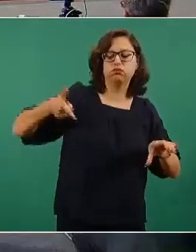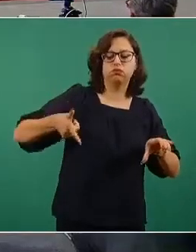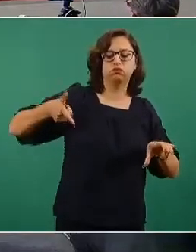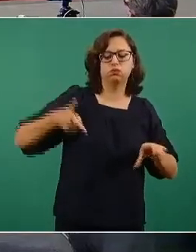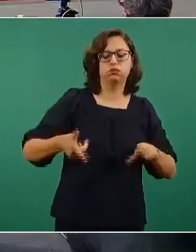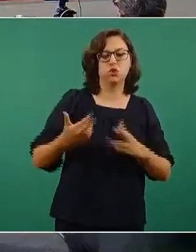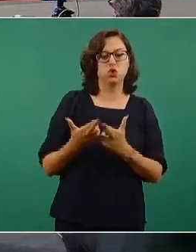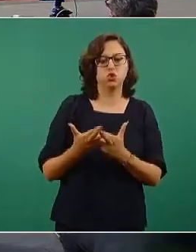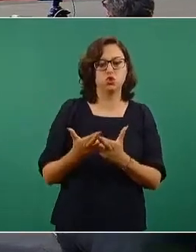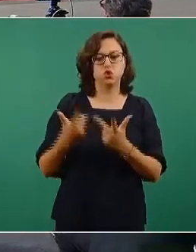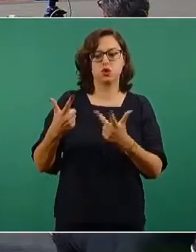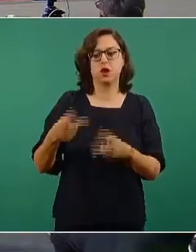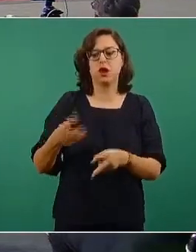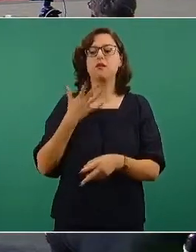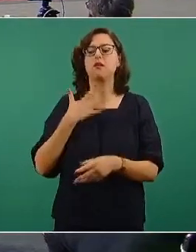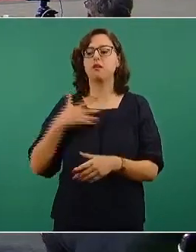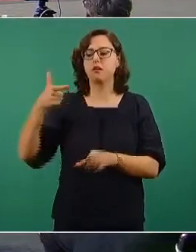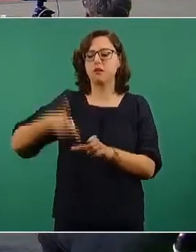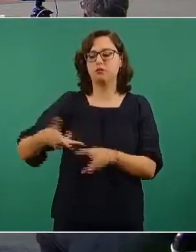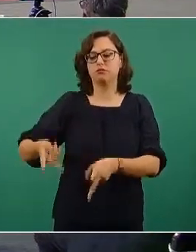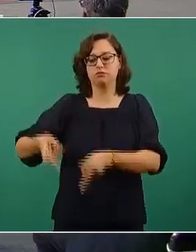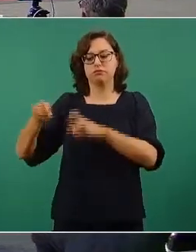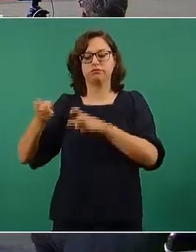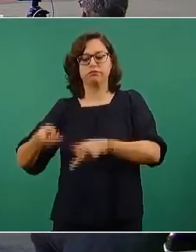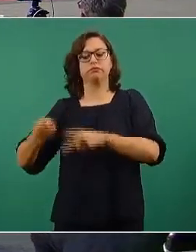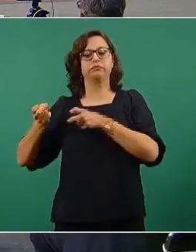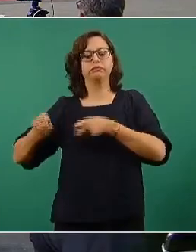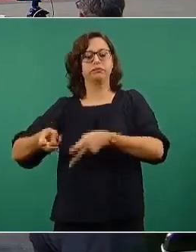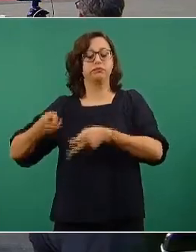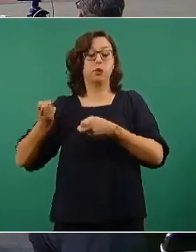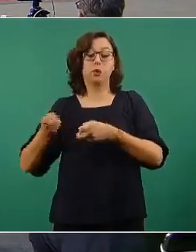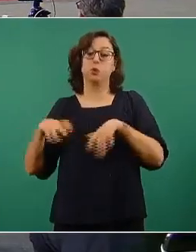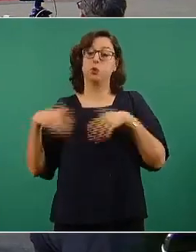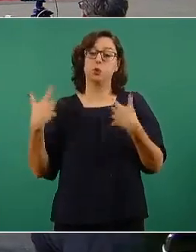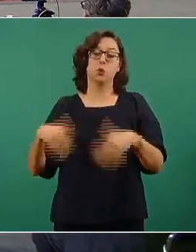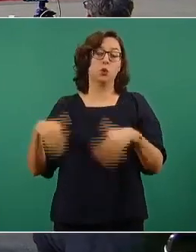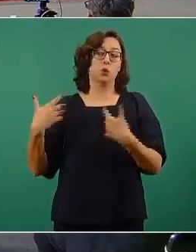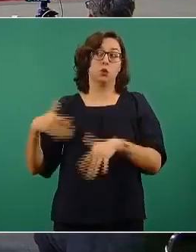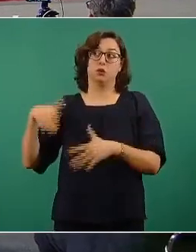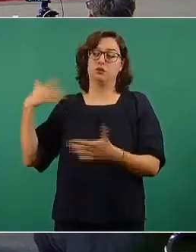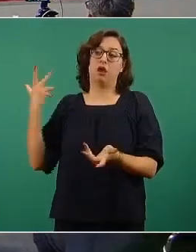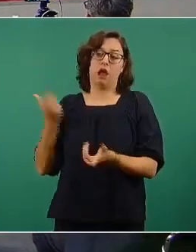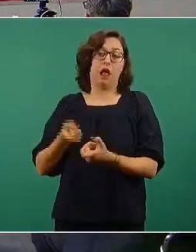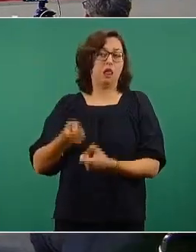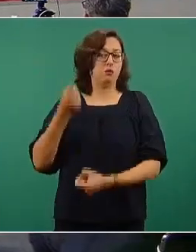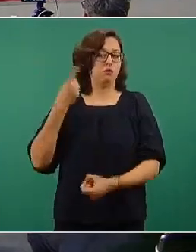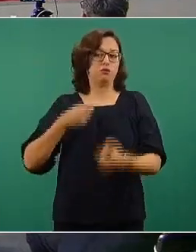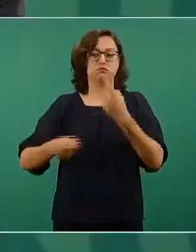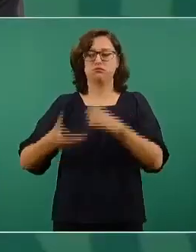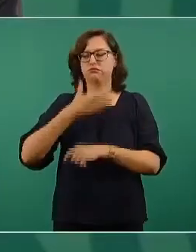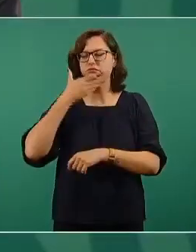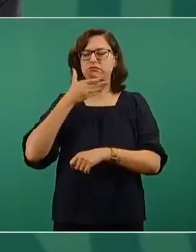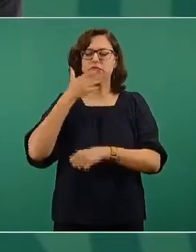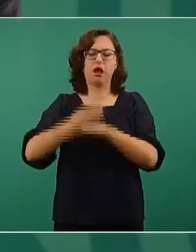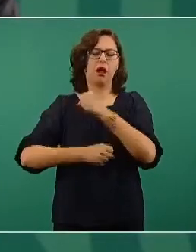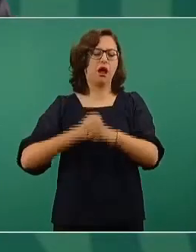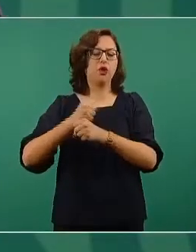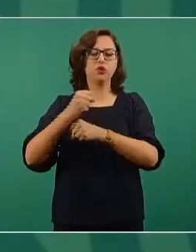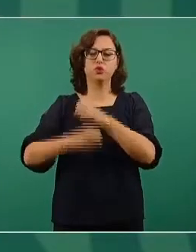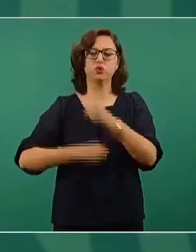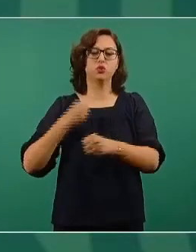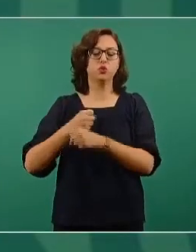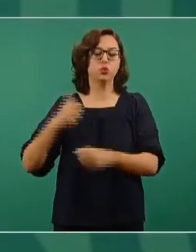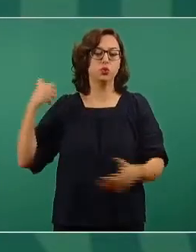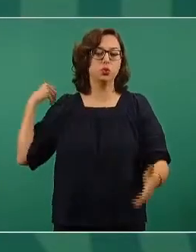vienen de tiempo atrás. O sea, hay nuevas, pero hay otras que hablaban aquí